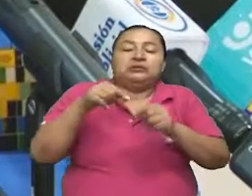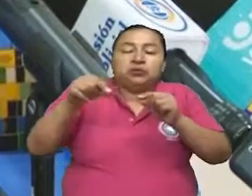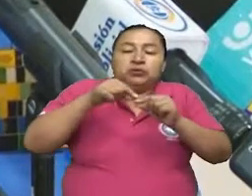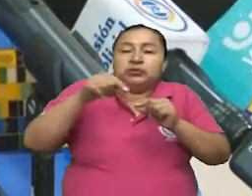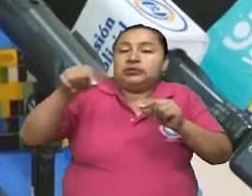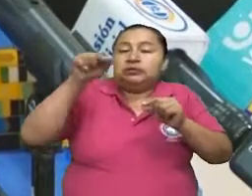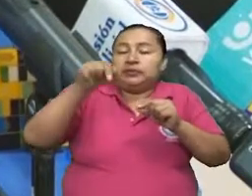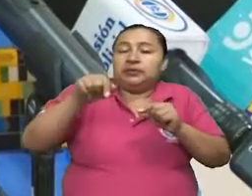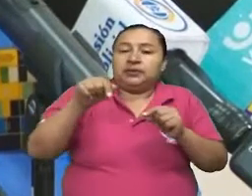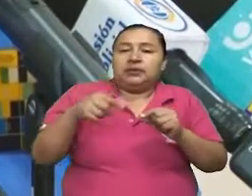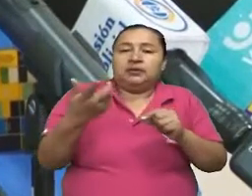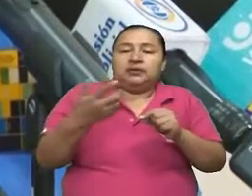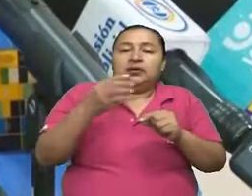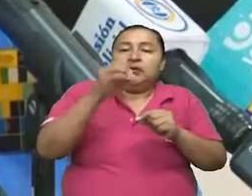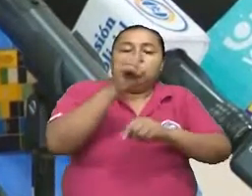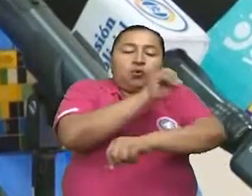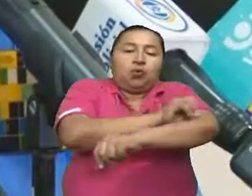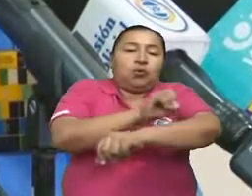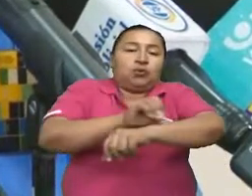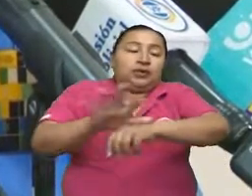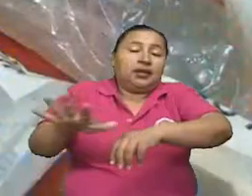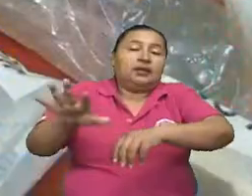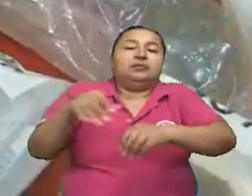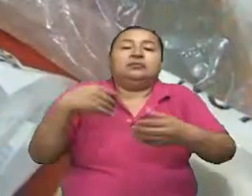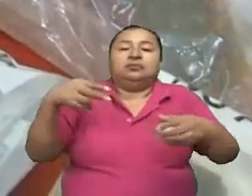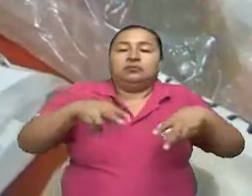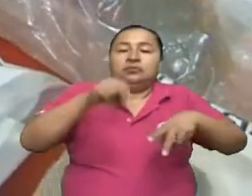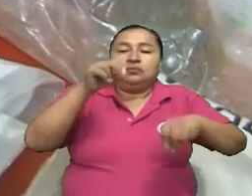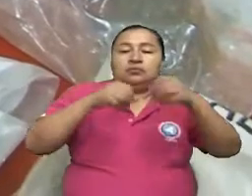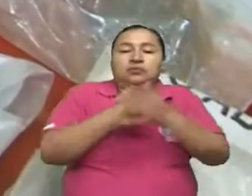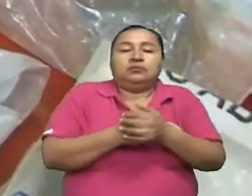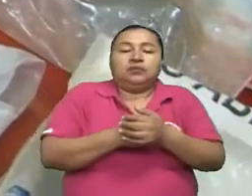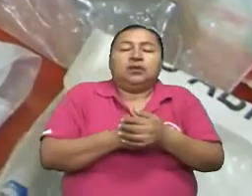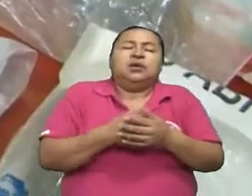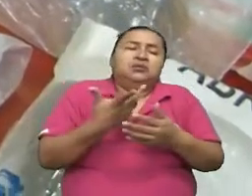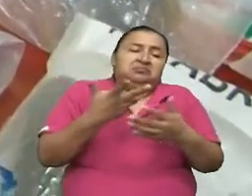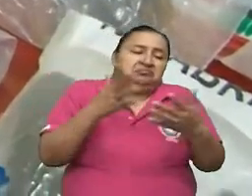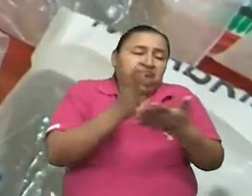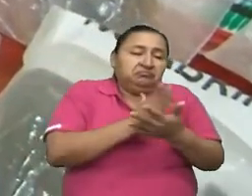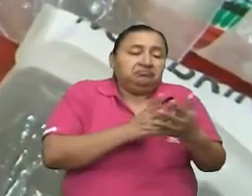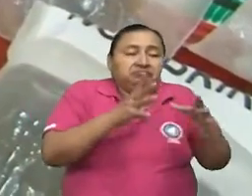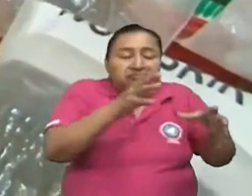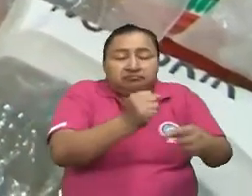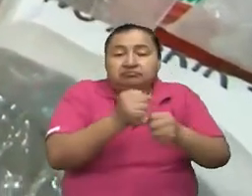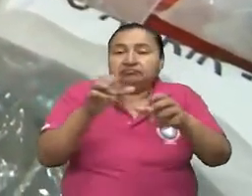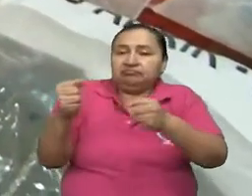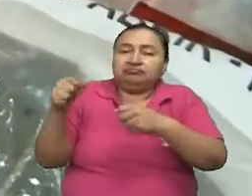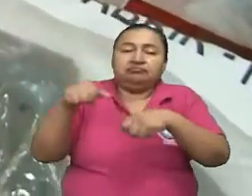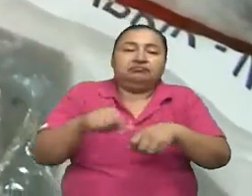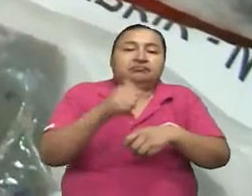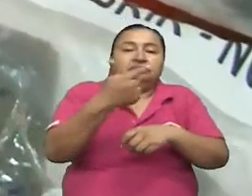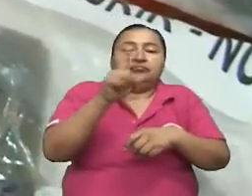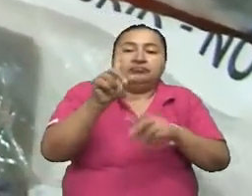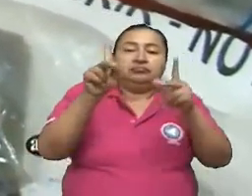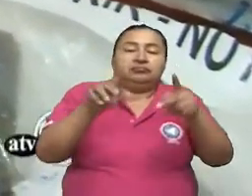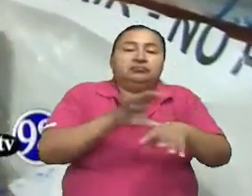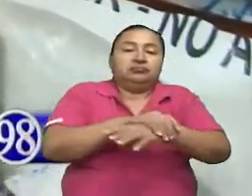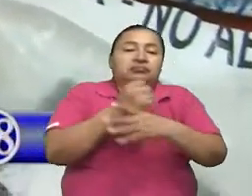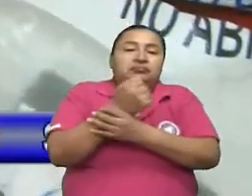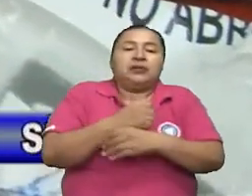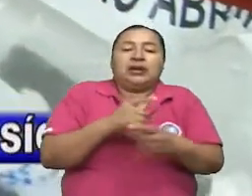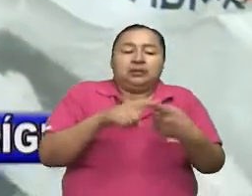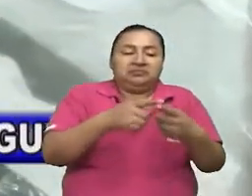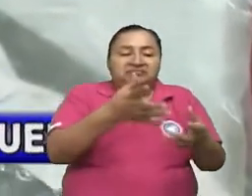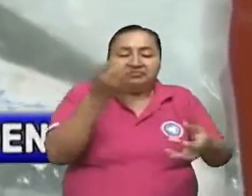de Ocotal, Nueva Segovia. Entre las ocupaciones a los 71 detenidos se encuentran 20 armas de